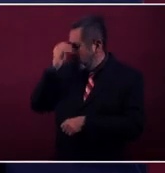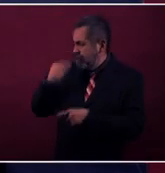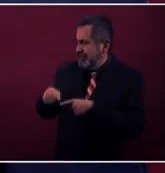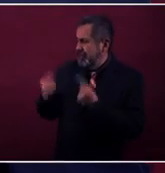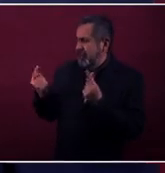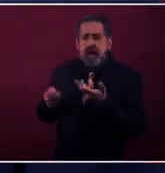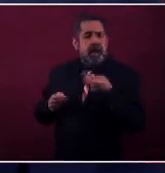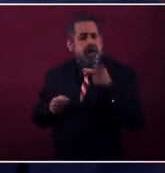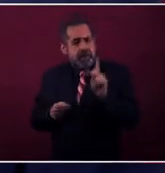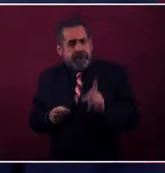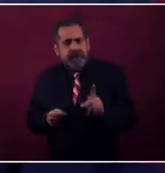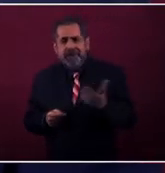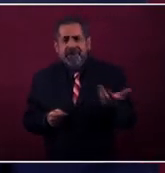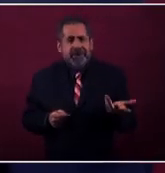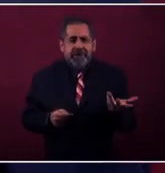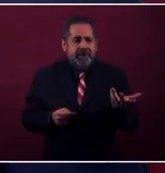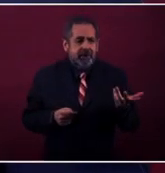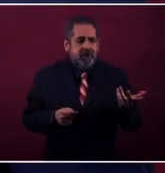pero